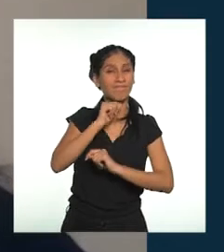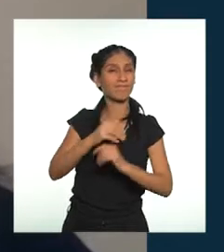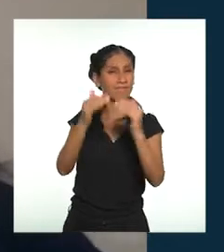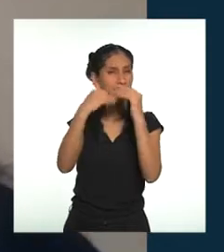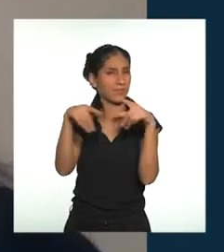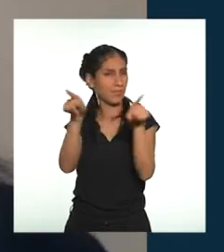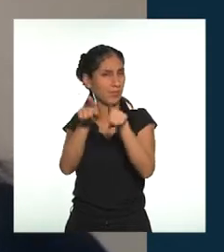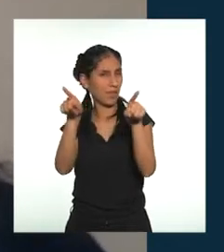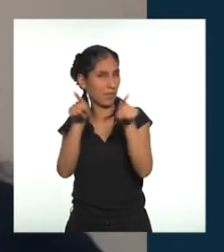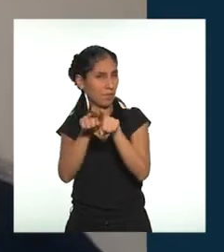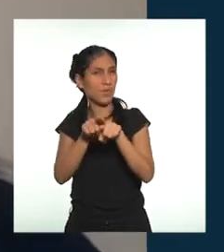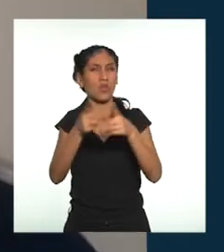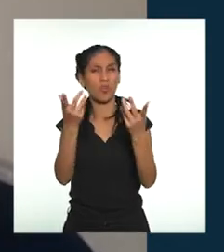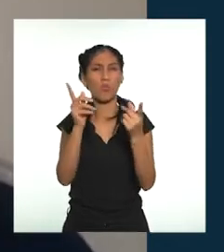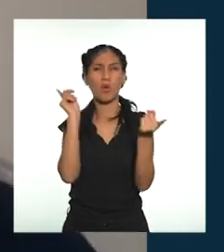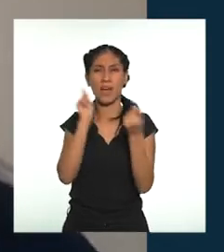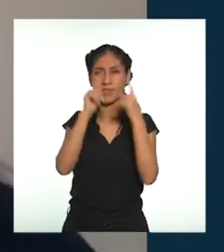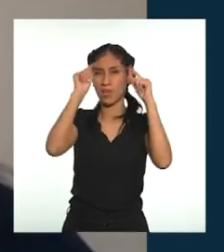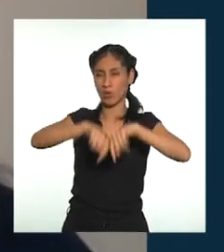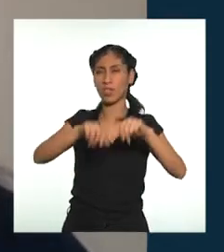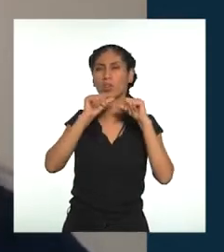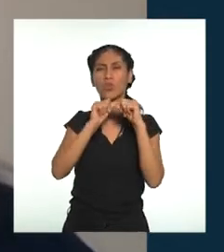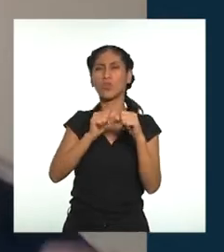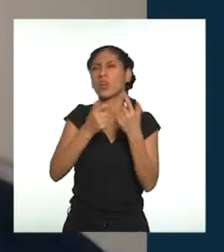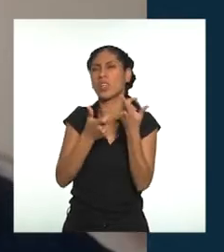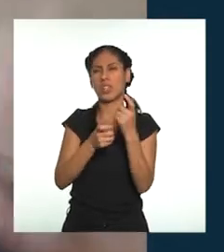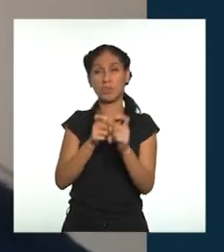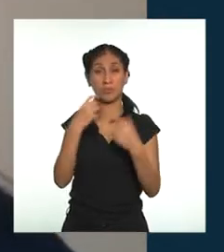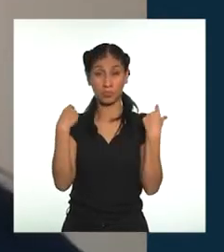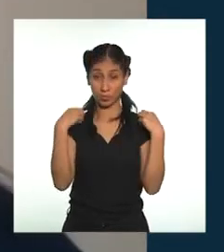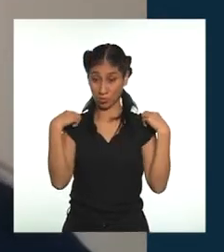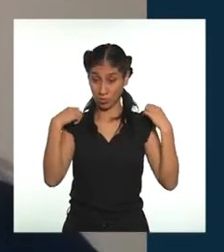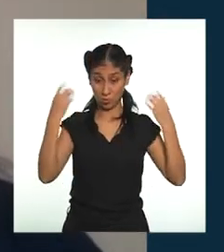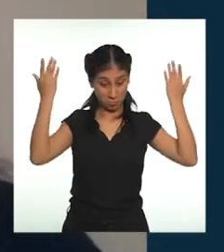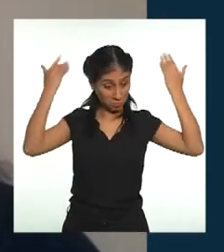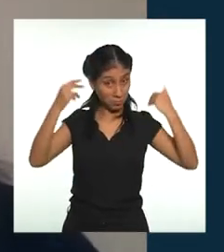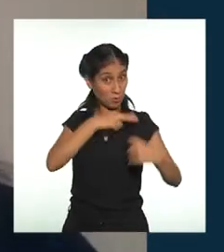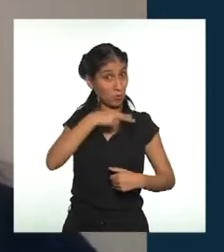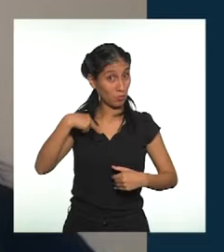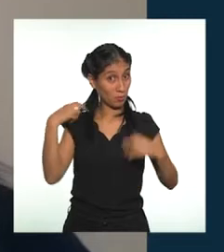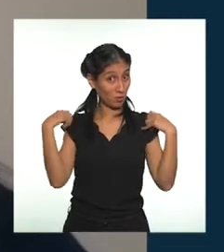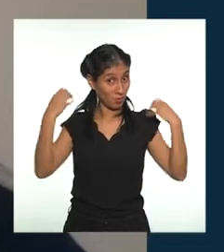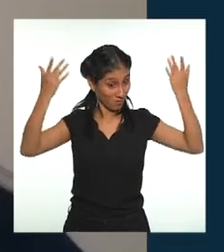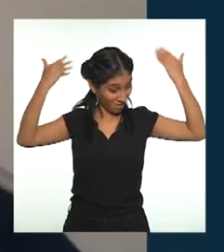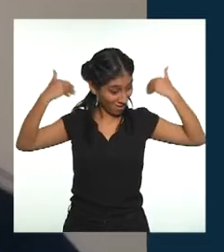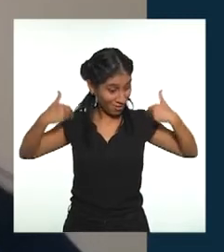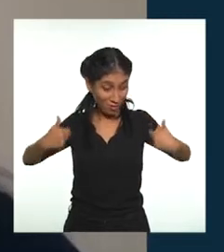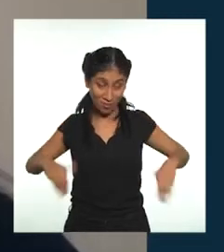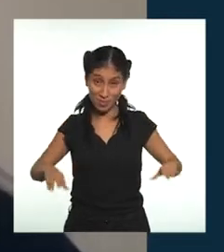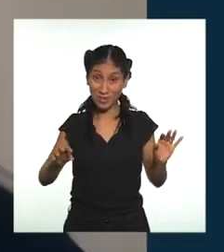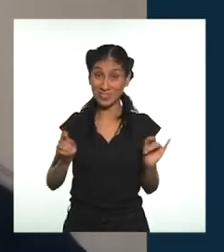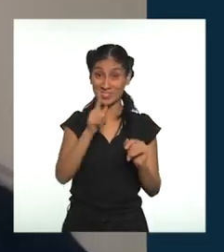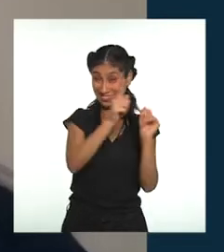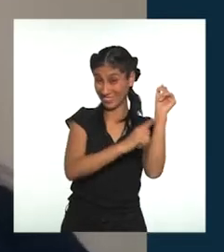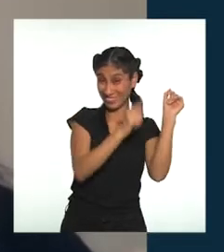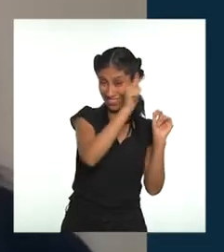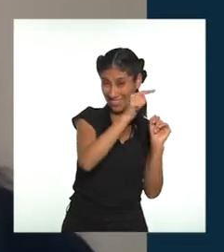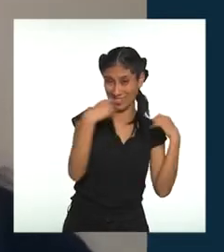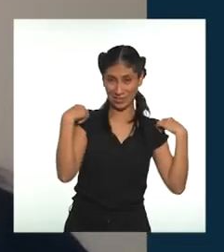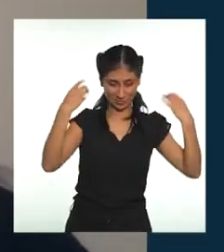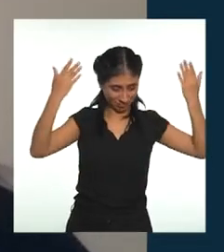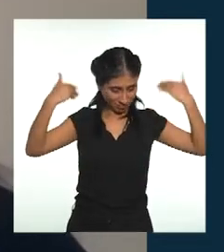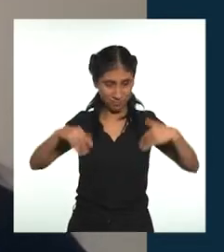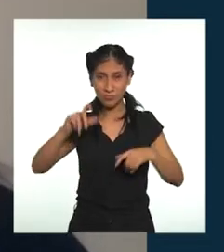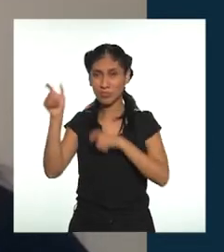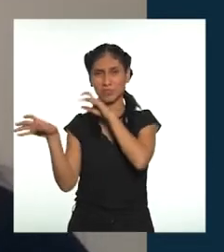¿no? Pero también la discriminación sigue presente. Cuando nos ven con nuestra ropa típica, por ejemplo, debemos de tener en